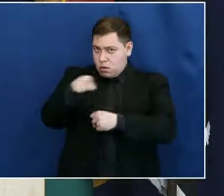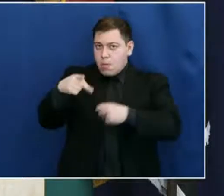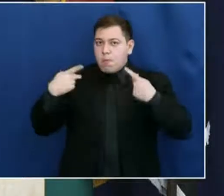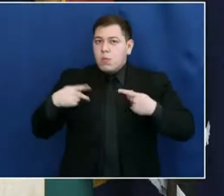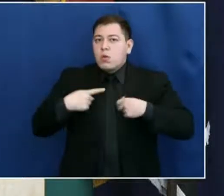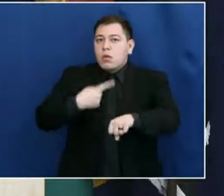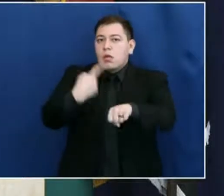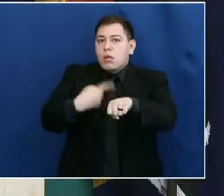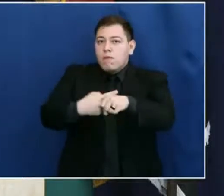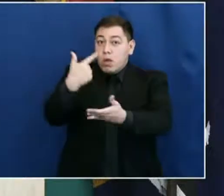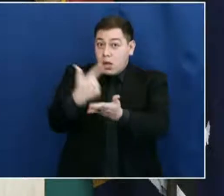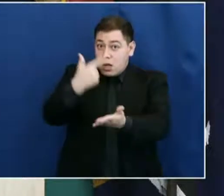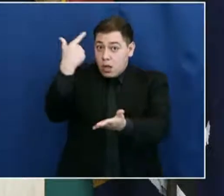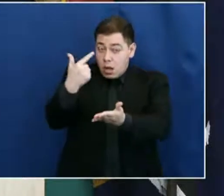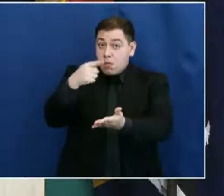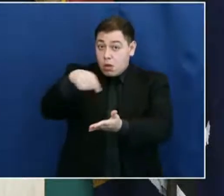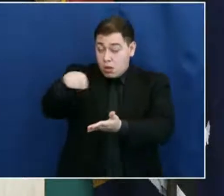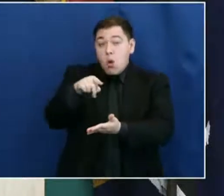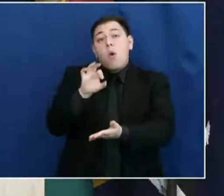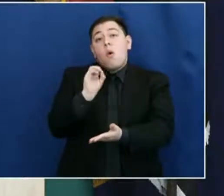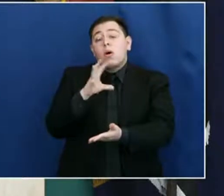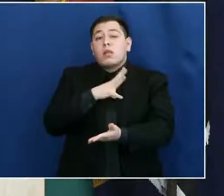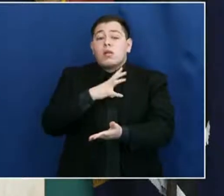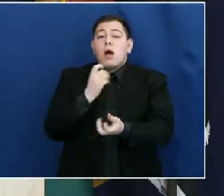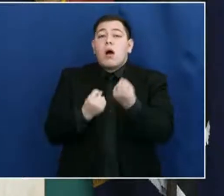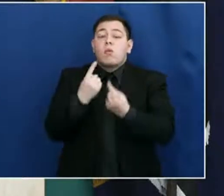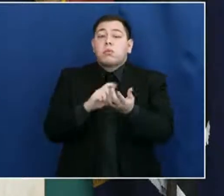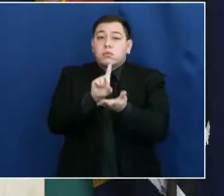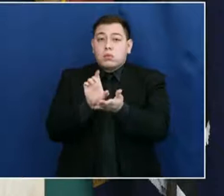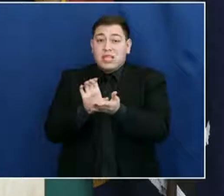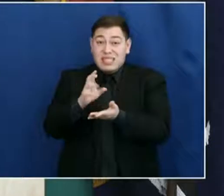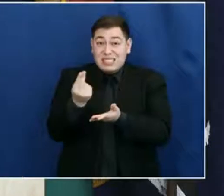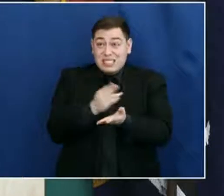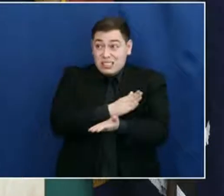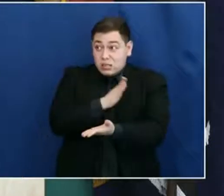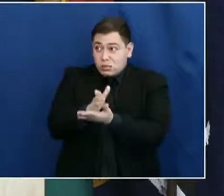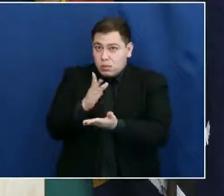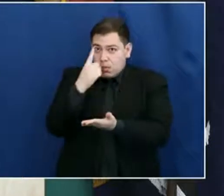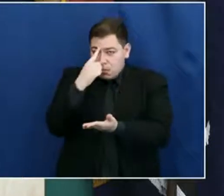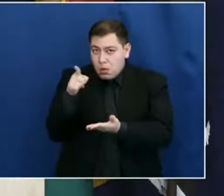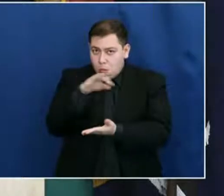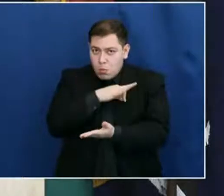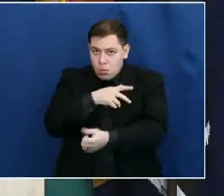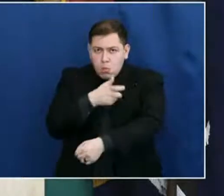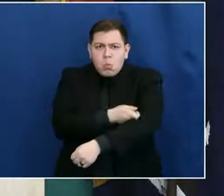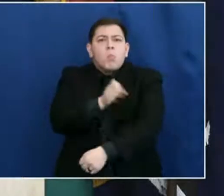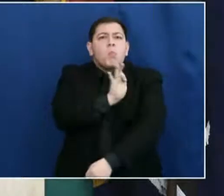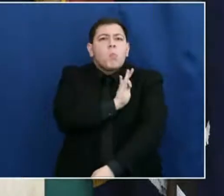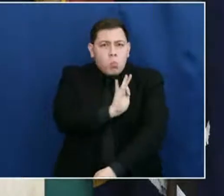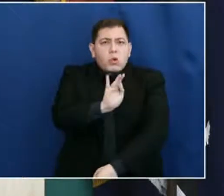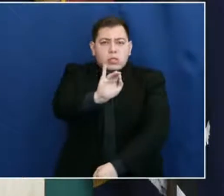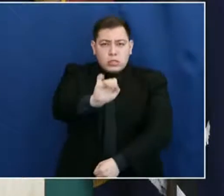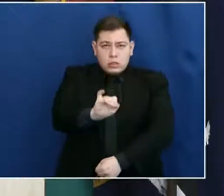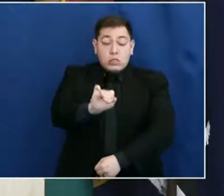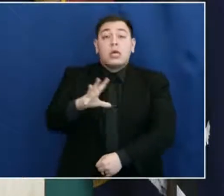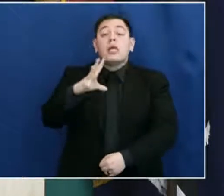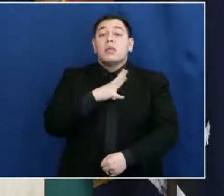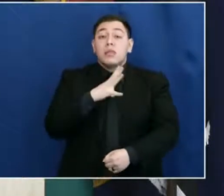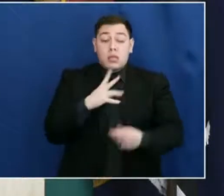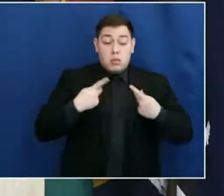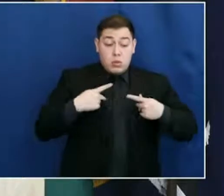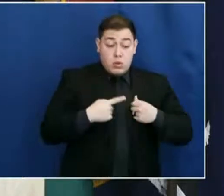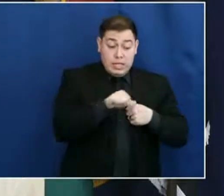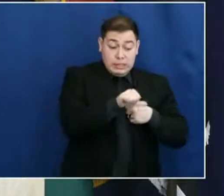discapacidad pueden acudir a un sitio de vacunación para recibir su vacuna. Este grupo incluye a personas de 16 años o más que